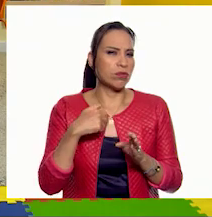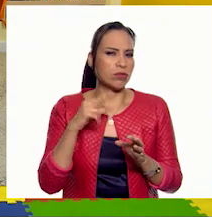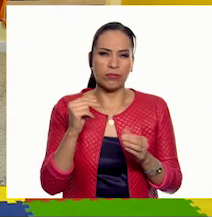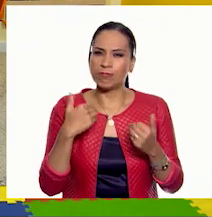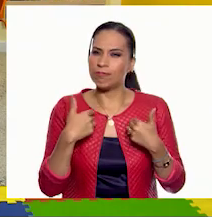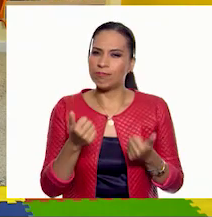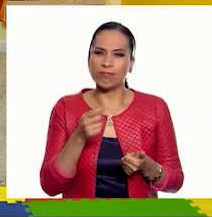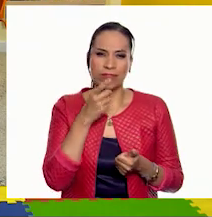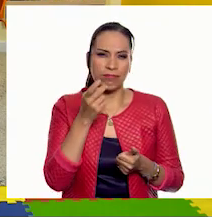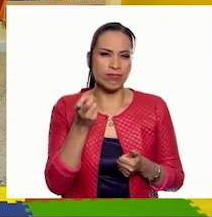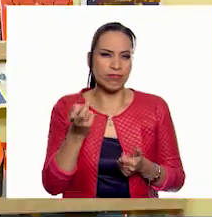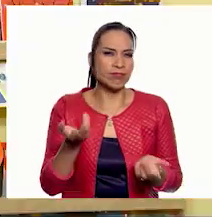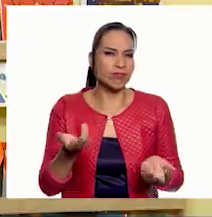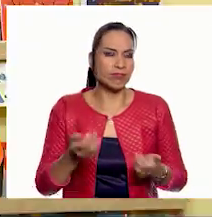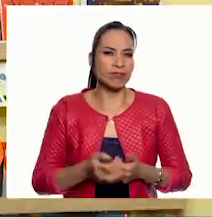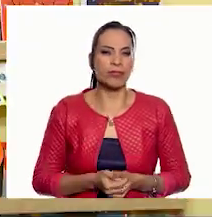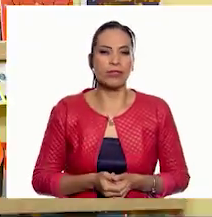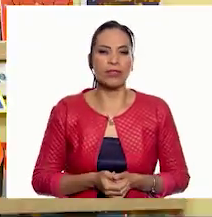logro comprenderlo?